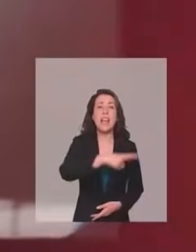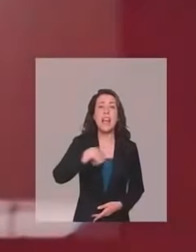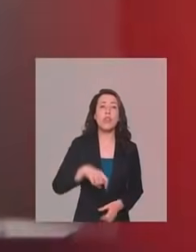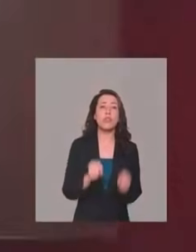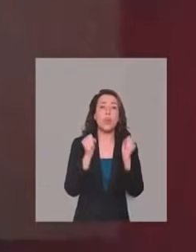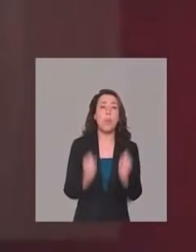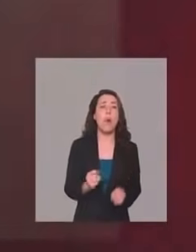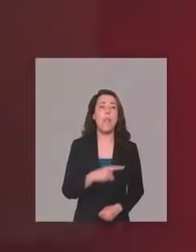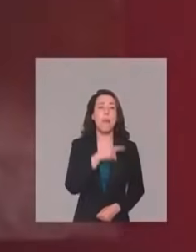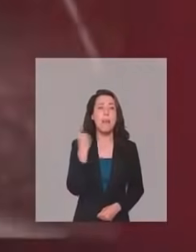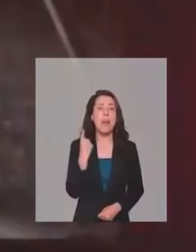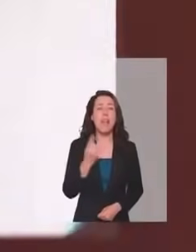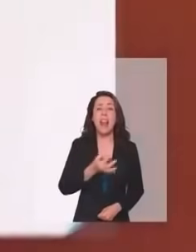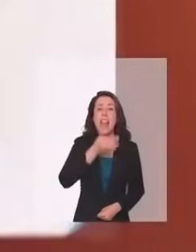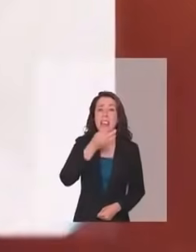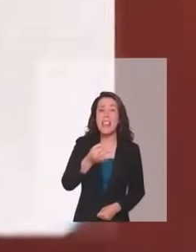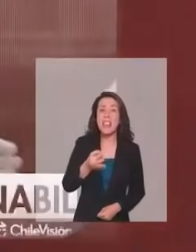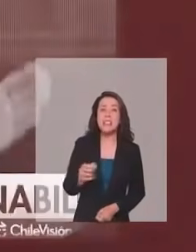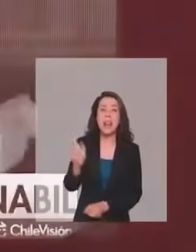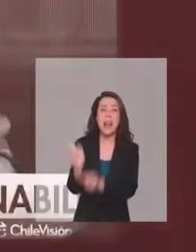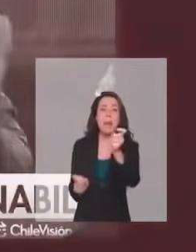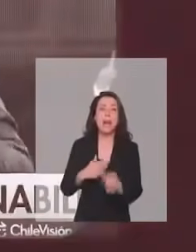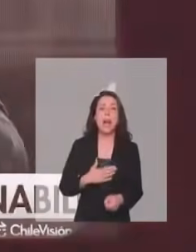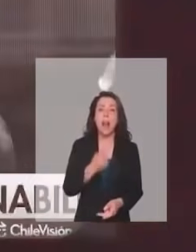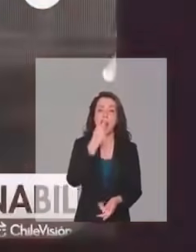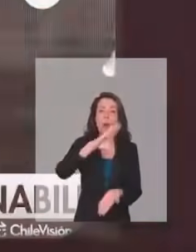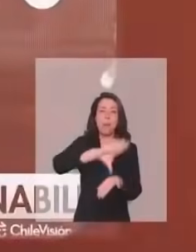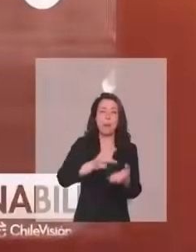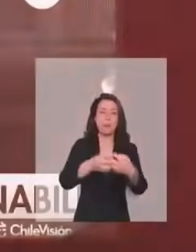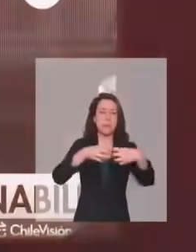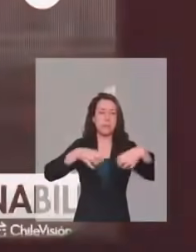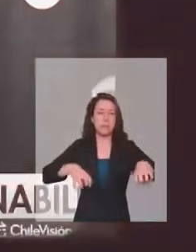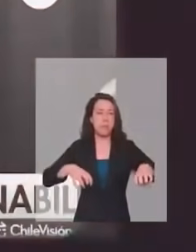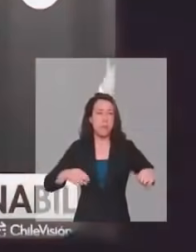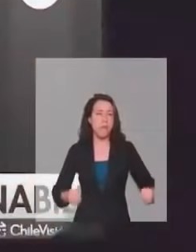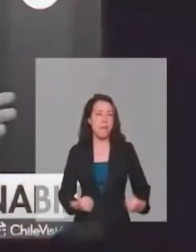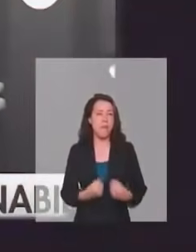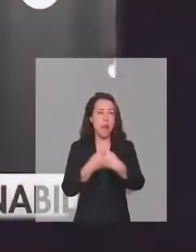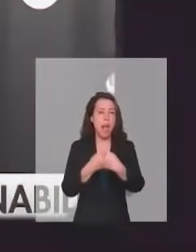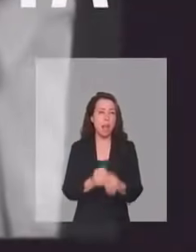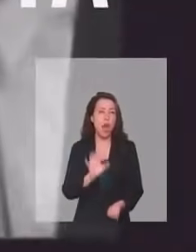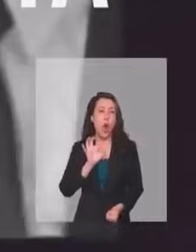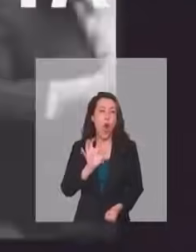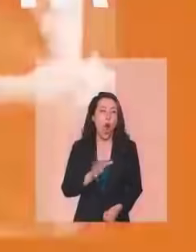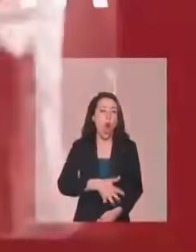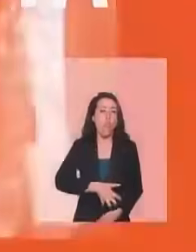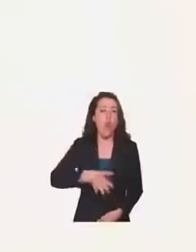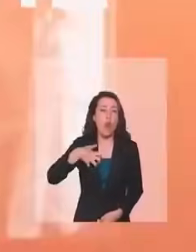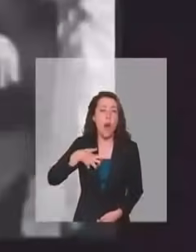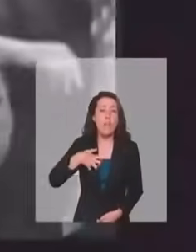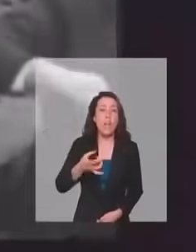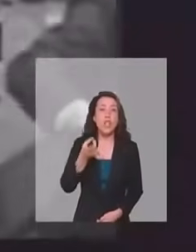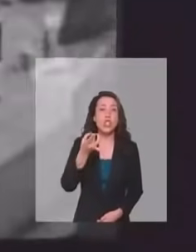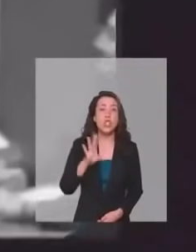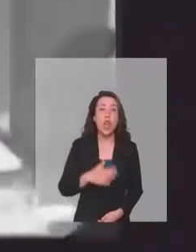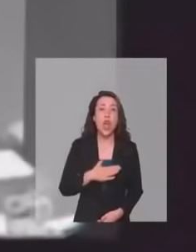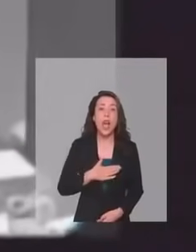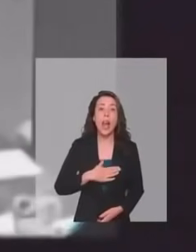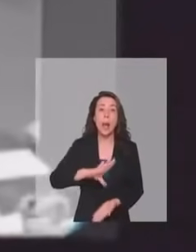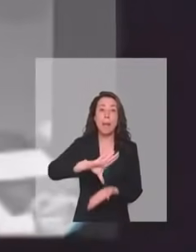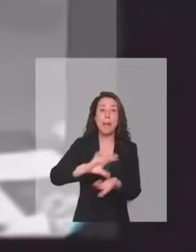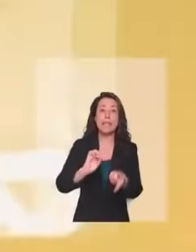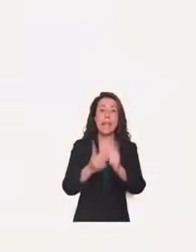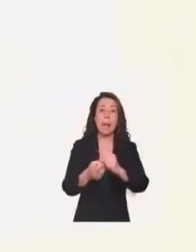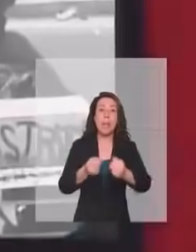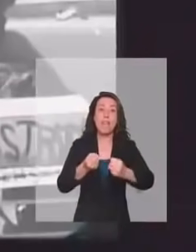Dicen que podemos perder. Lo dicen los que quieren ver el país polarizado, enfrentado, lleno de odios y rabia, y solo quieren